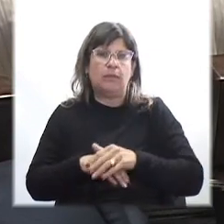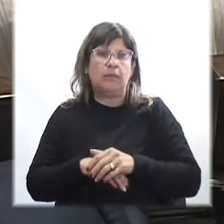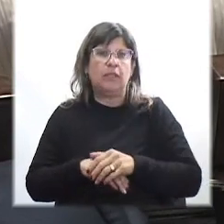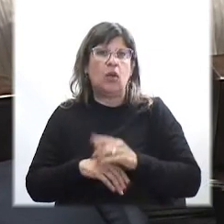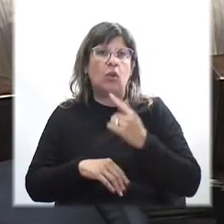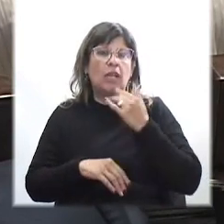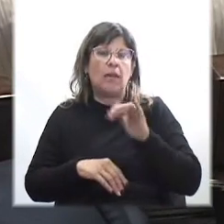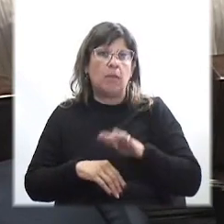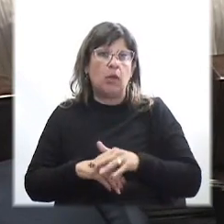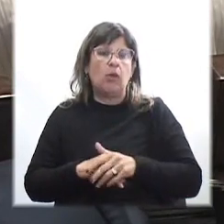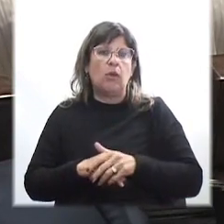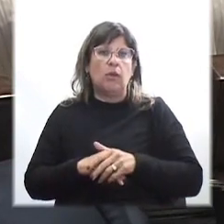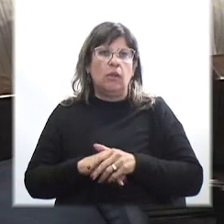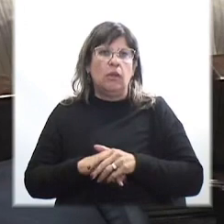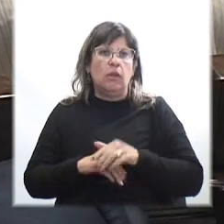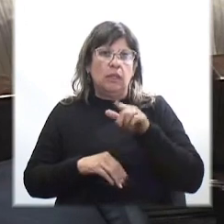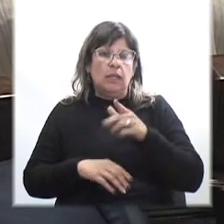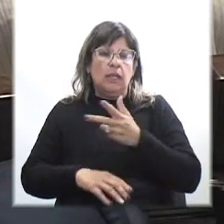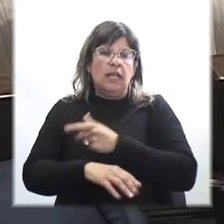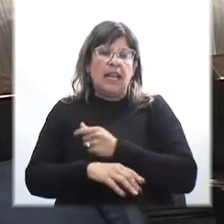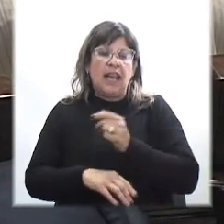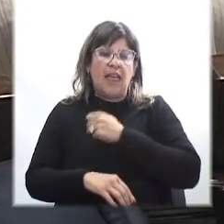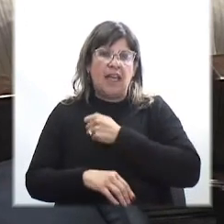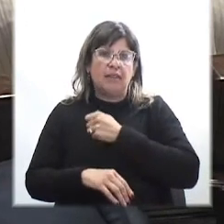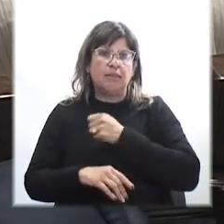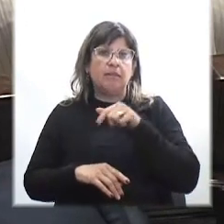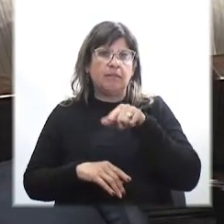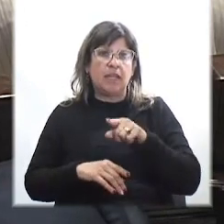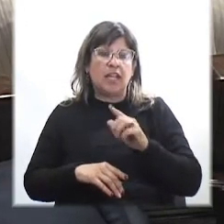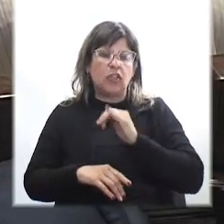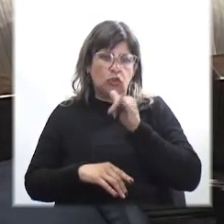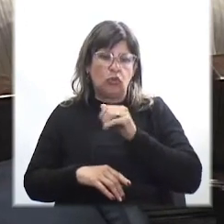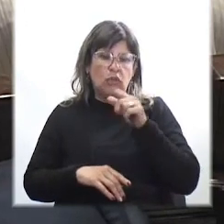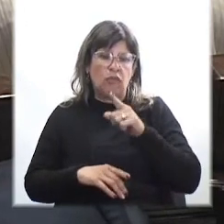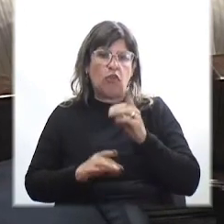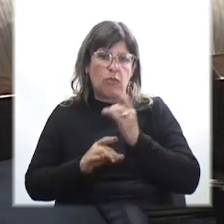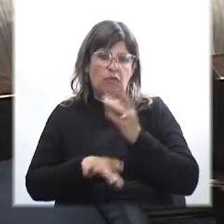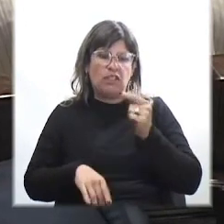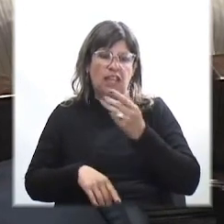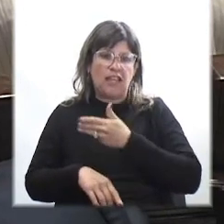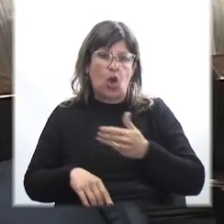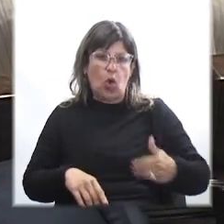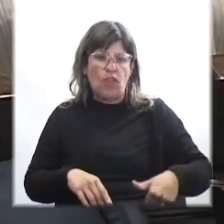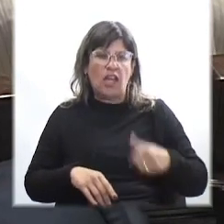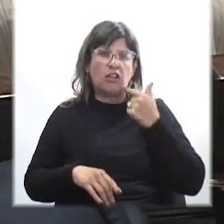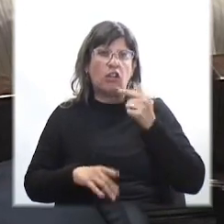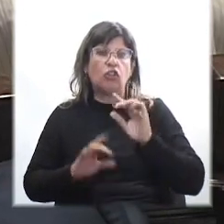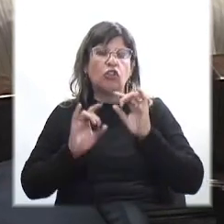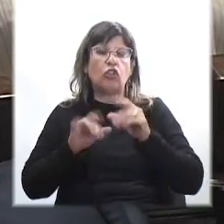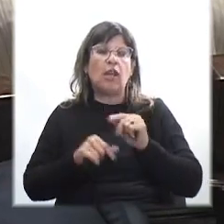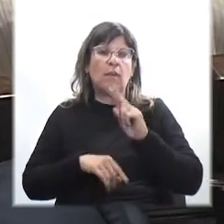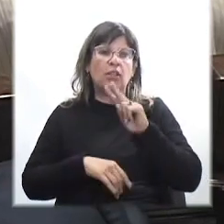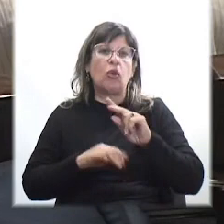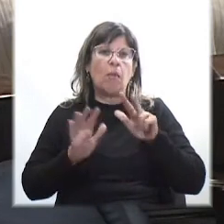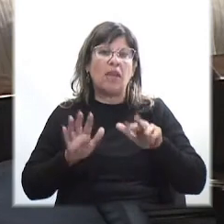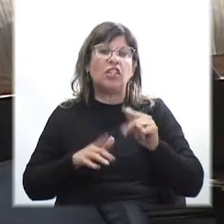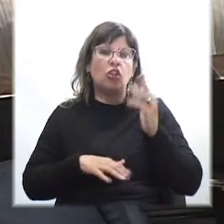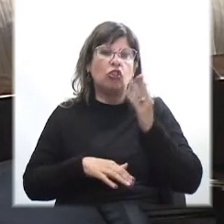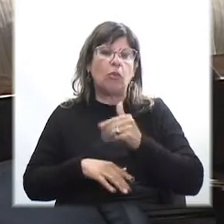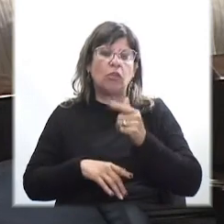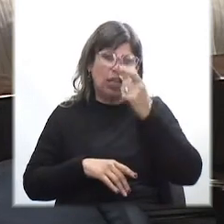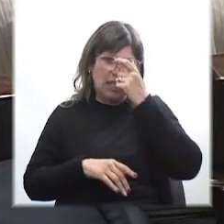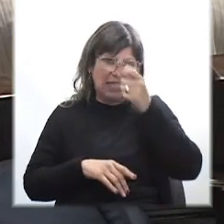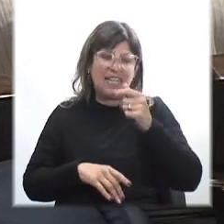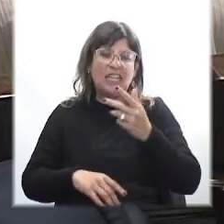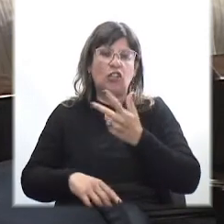Un ejemplo está en la eutanasia en Canadá. Esto es un informe oficial del gobierno, donde solamente un 28% de los